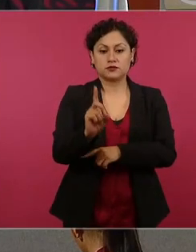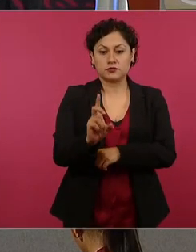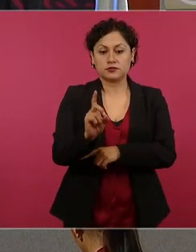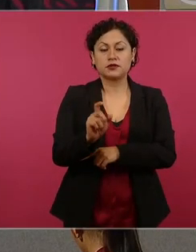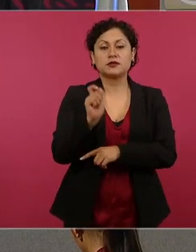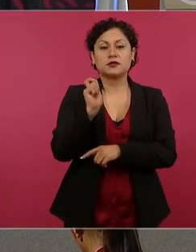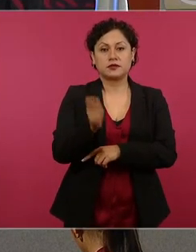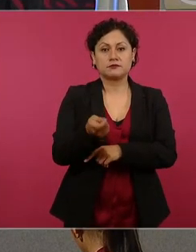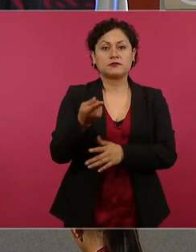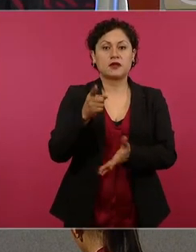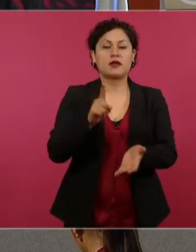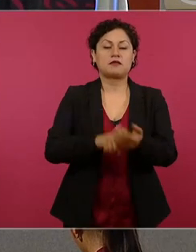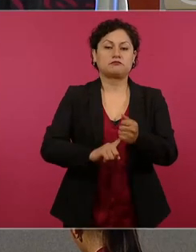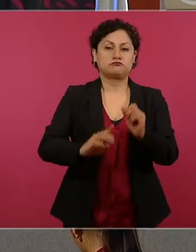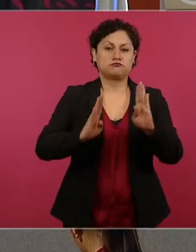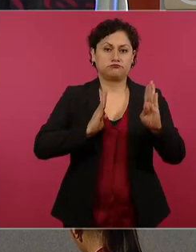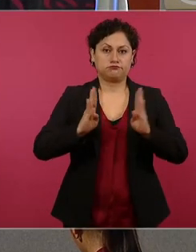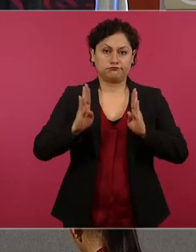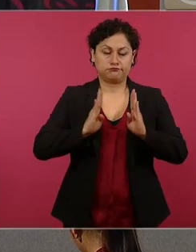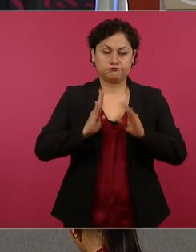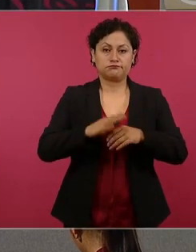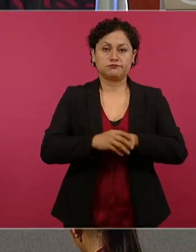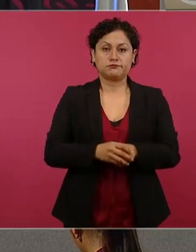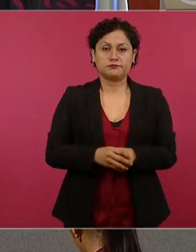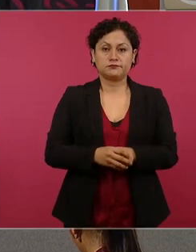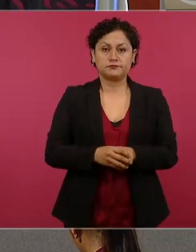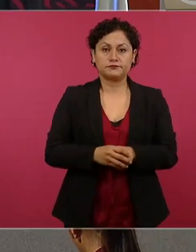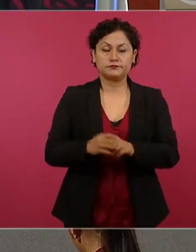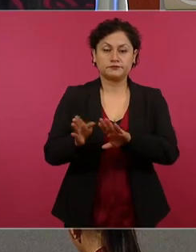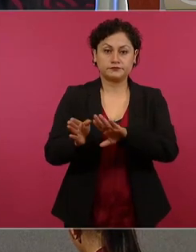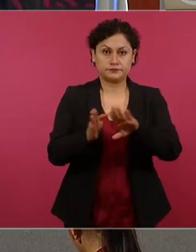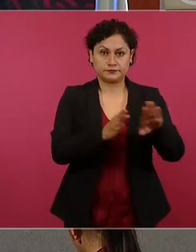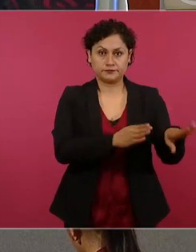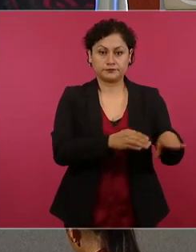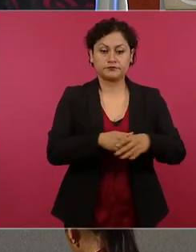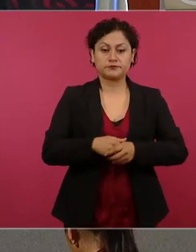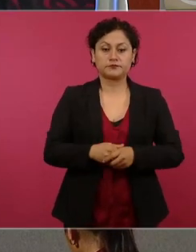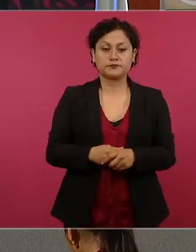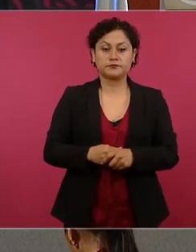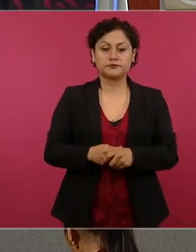125,630 de las Fuerzas Armadas. Adelante, por favor.